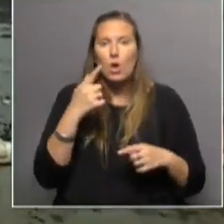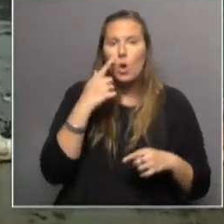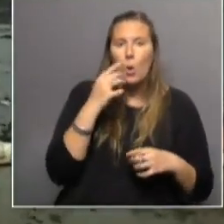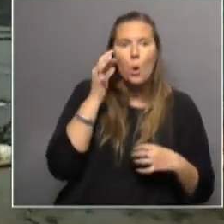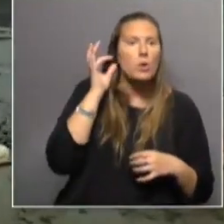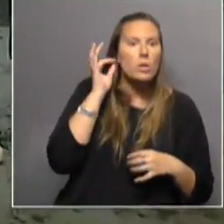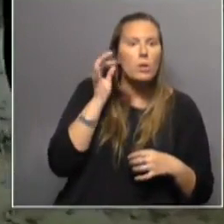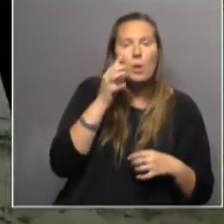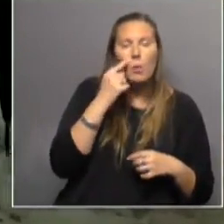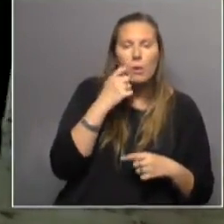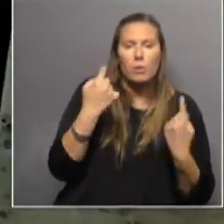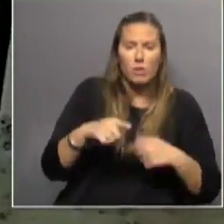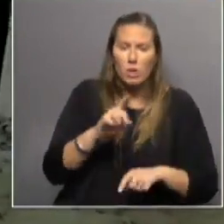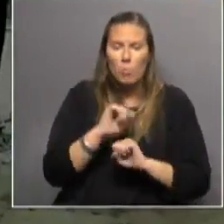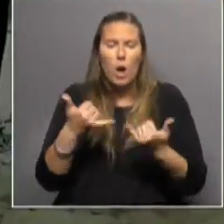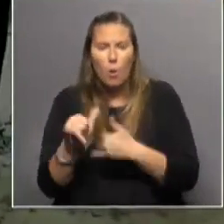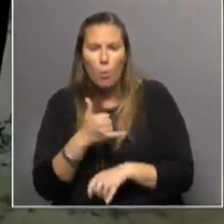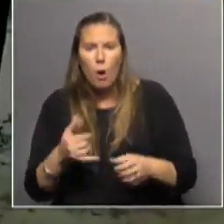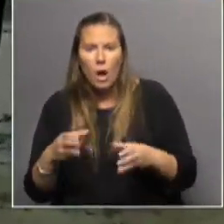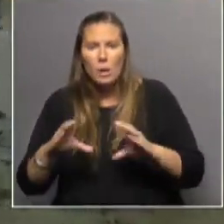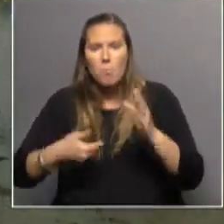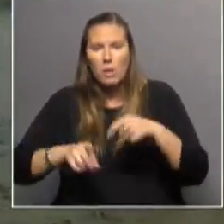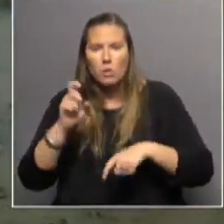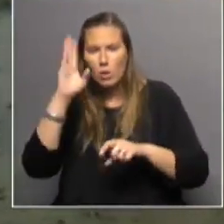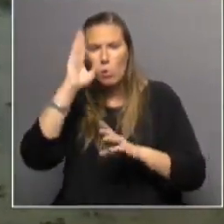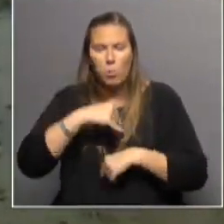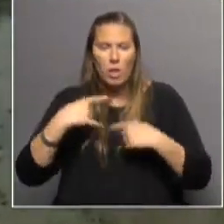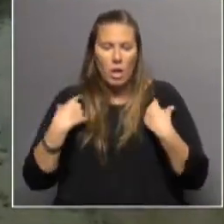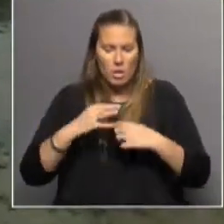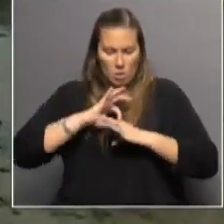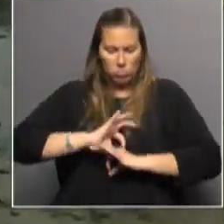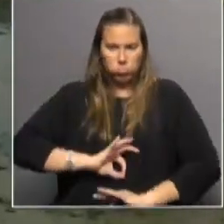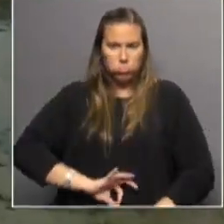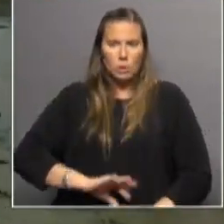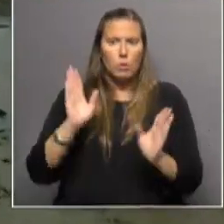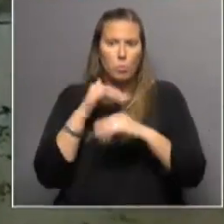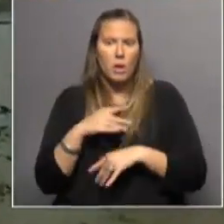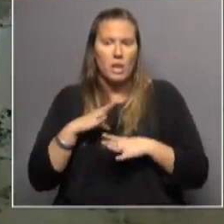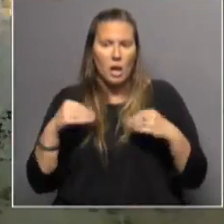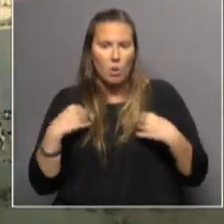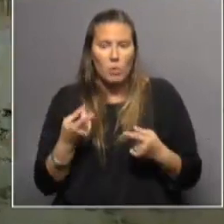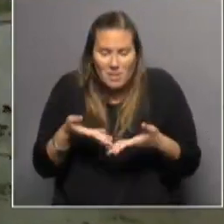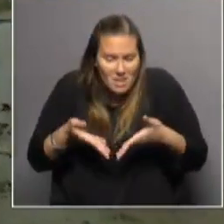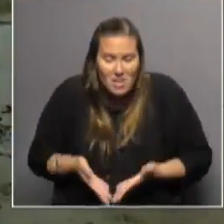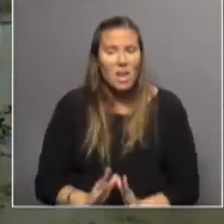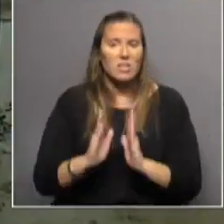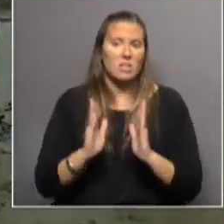no puedan jugar a la pelota, que no puedan llevar una túnica prendida adelante. O sea, es desde el nacimiento.